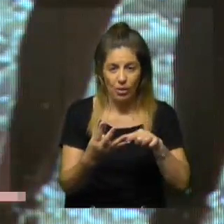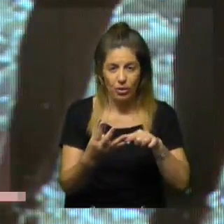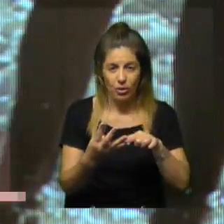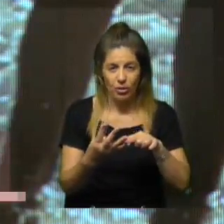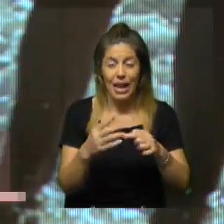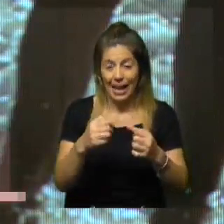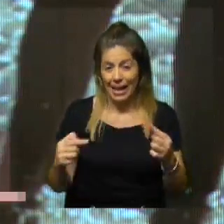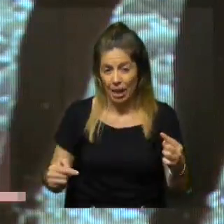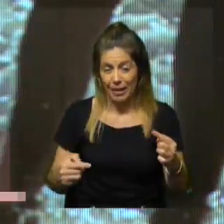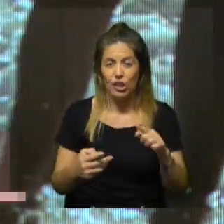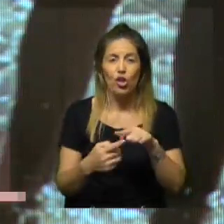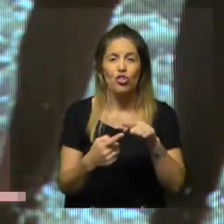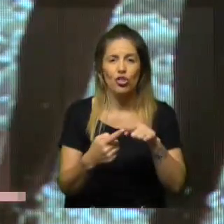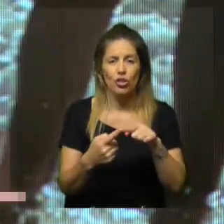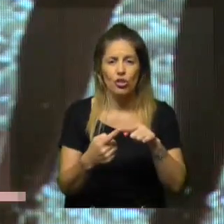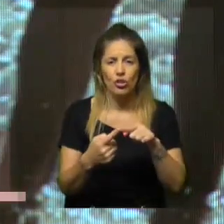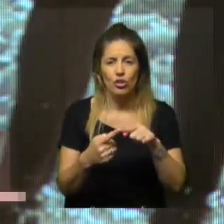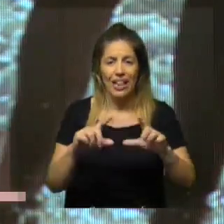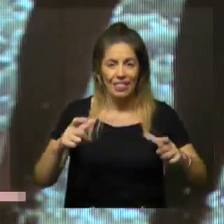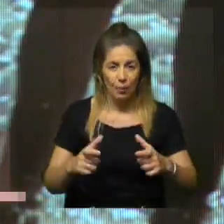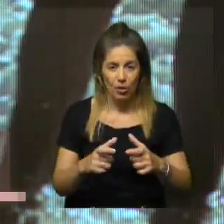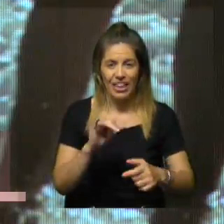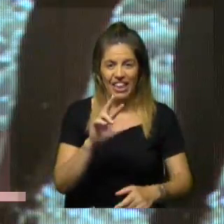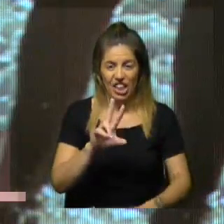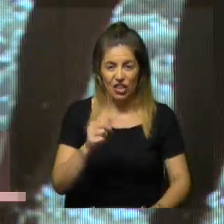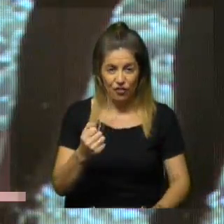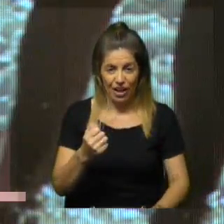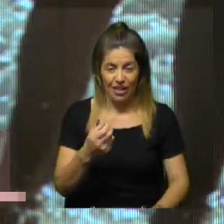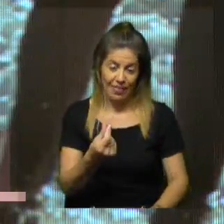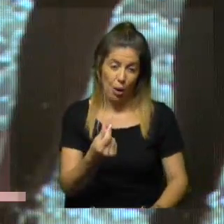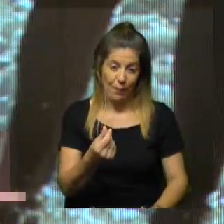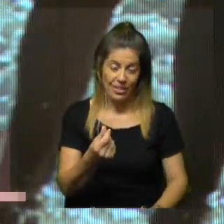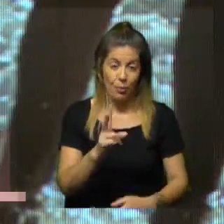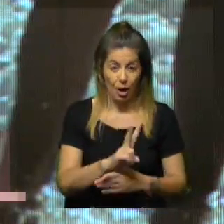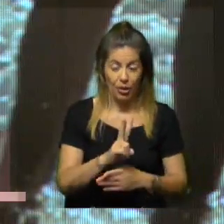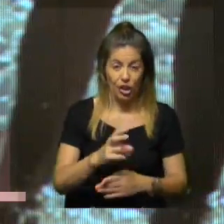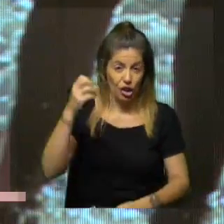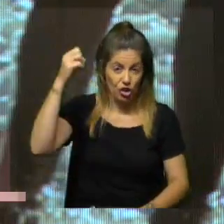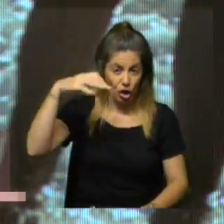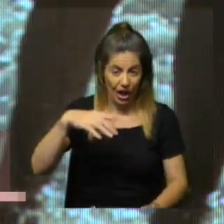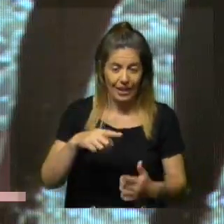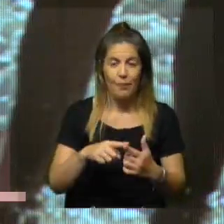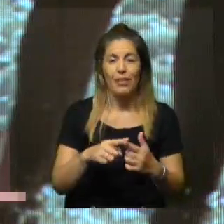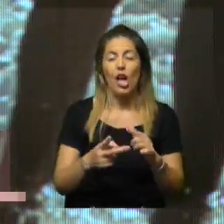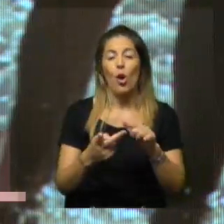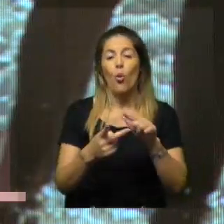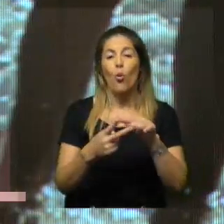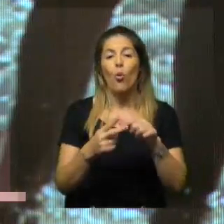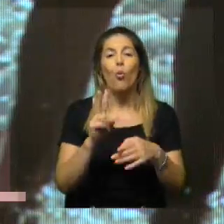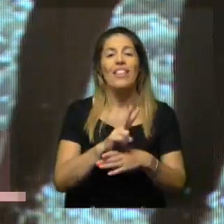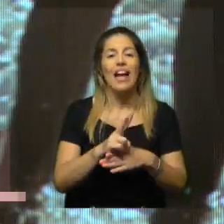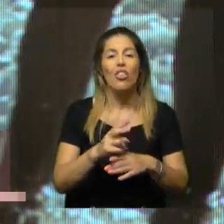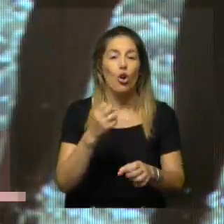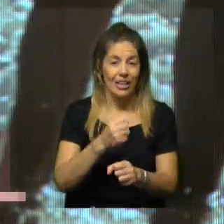cuatro elementos que son disminuir el IVA de, ¿no?, los fotoprotectores, de los protectores. Está el cuidado en el trabajo, el cuidado